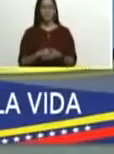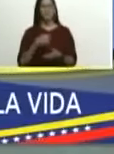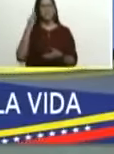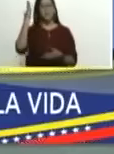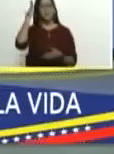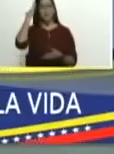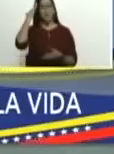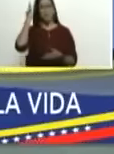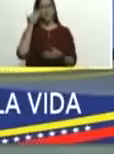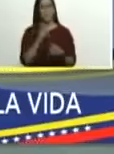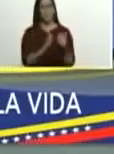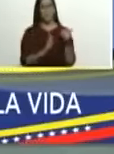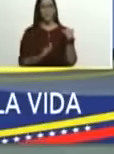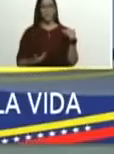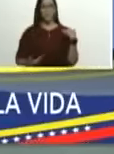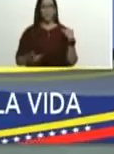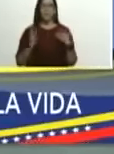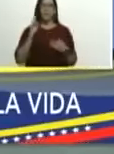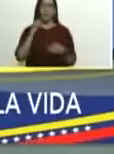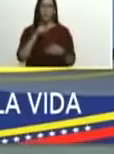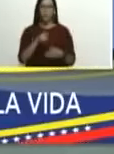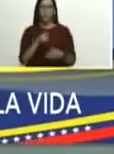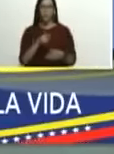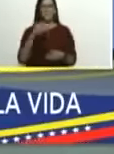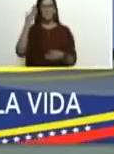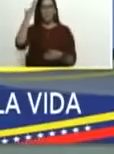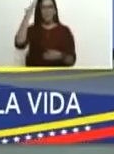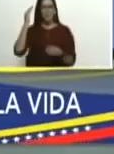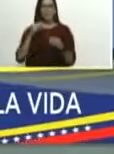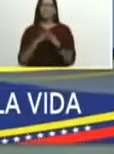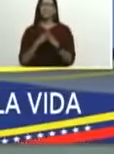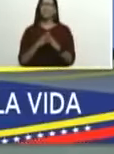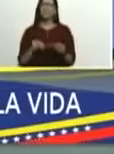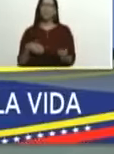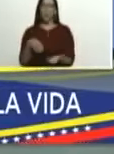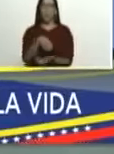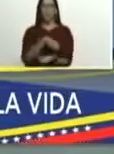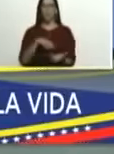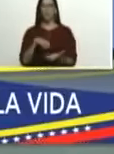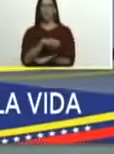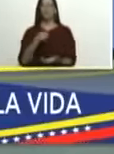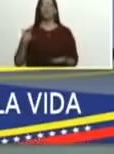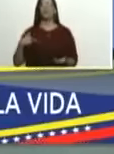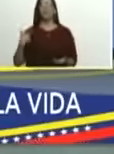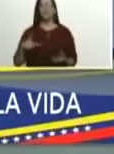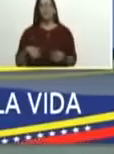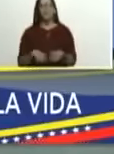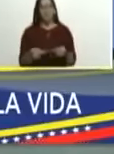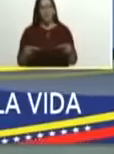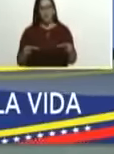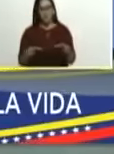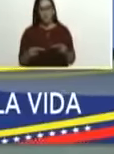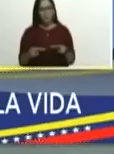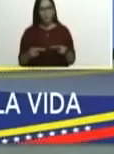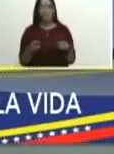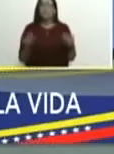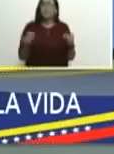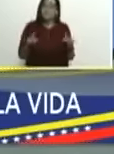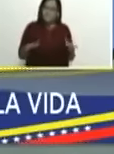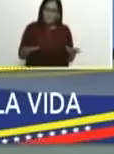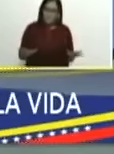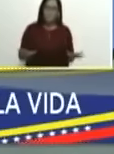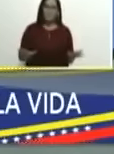sabemos, presidente, que usted está enterado de todos los problemas que tenemos en la zona. Sin